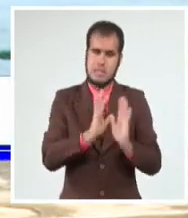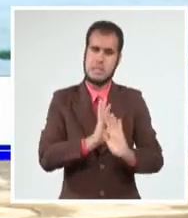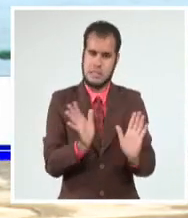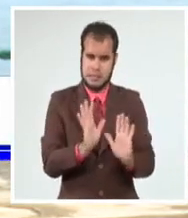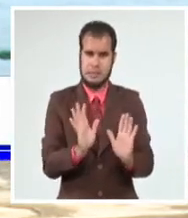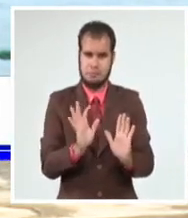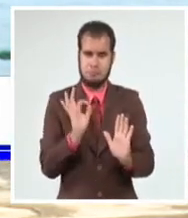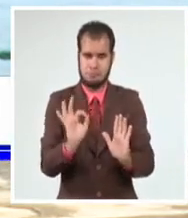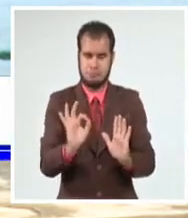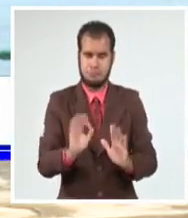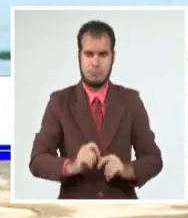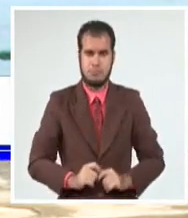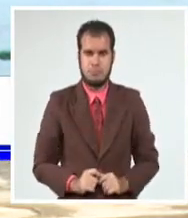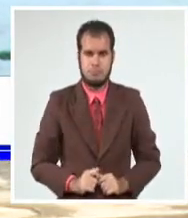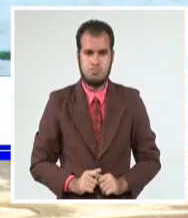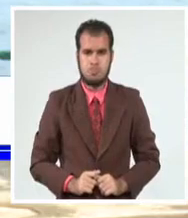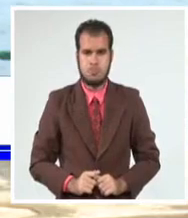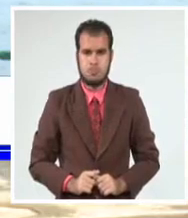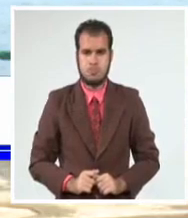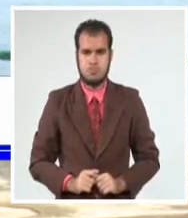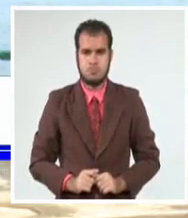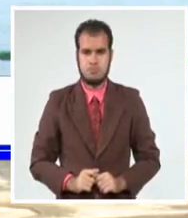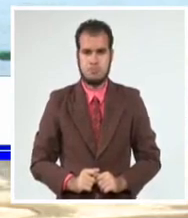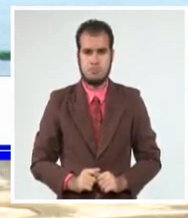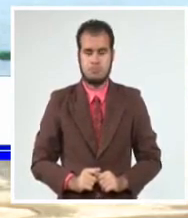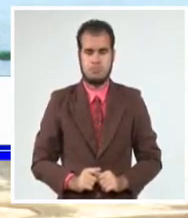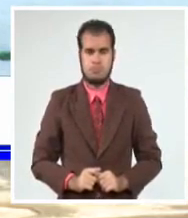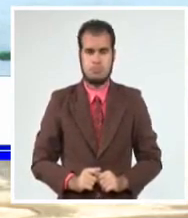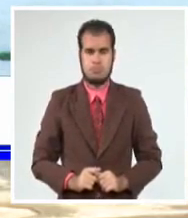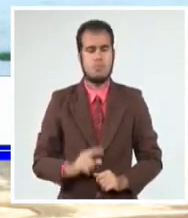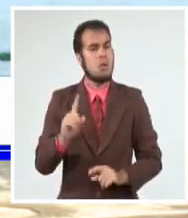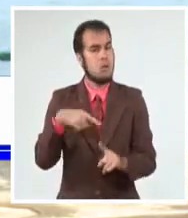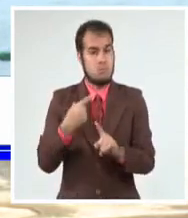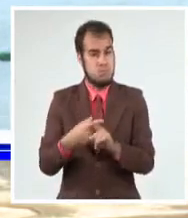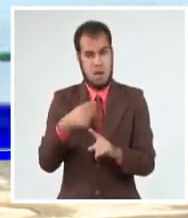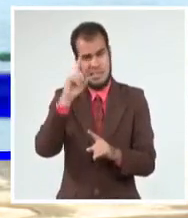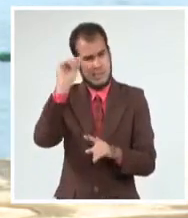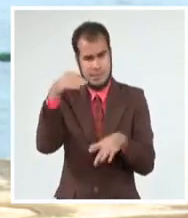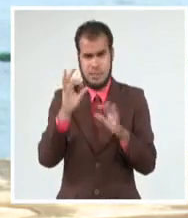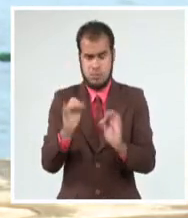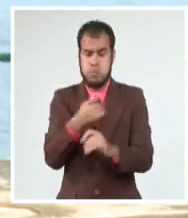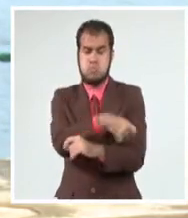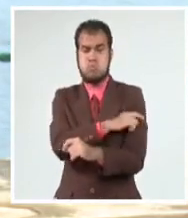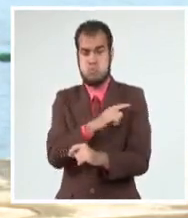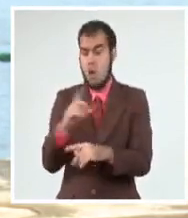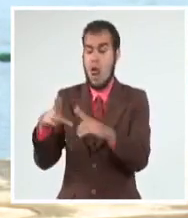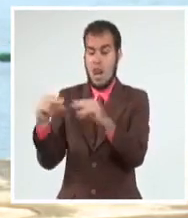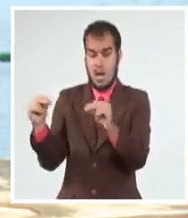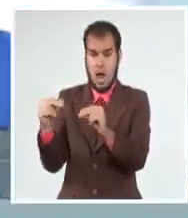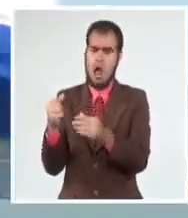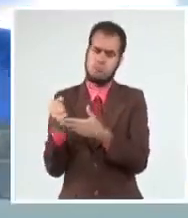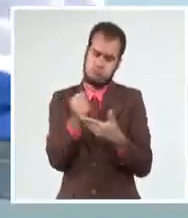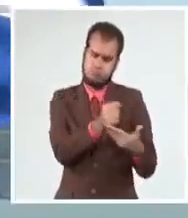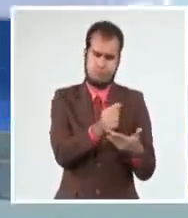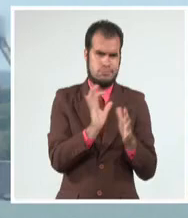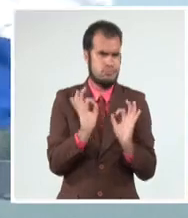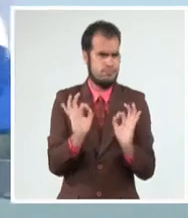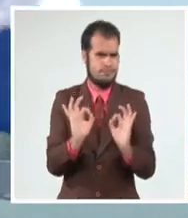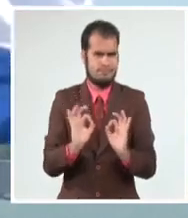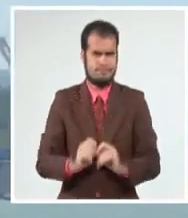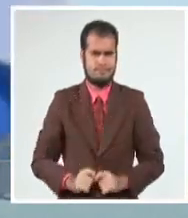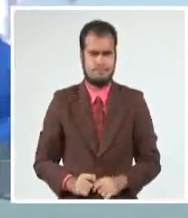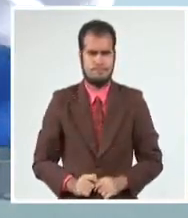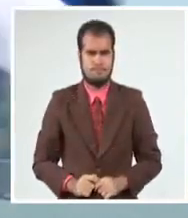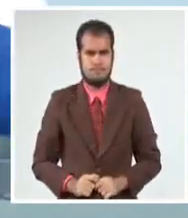y además la muestra de apoyo que siempre hemos recibido del pueblo de nicaragua también